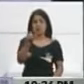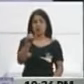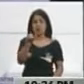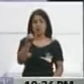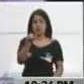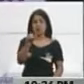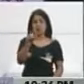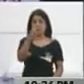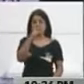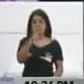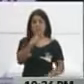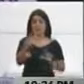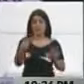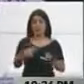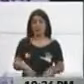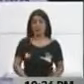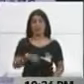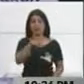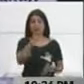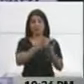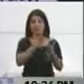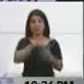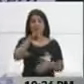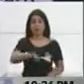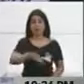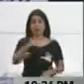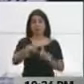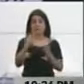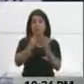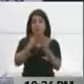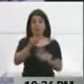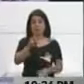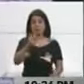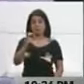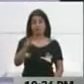de 27 años, estudiante de historia y vigilante de la UCB.